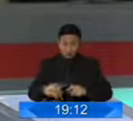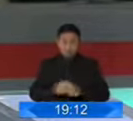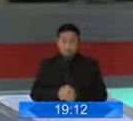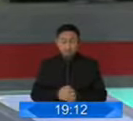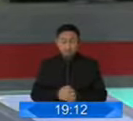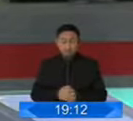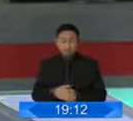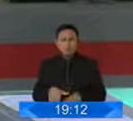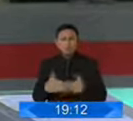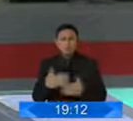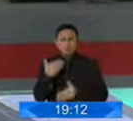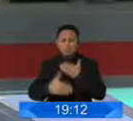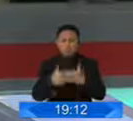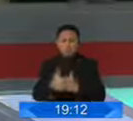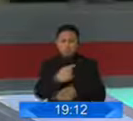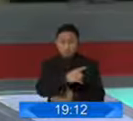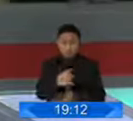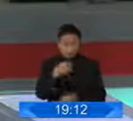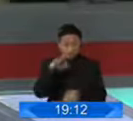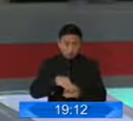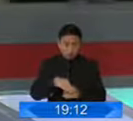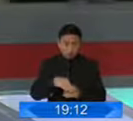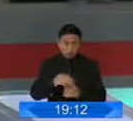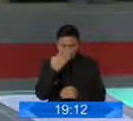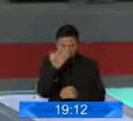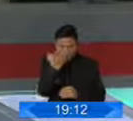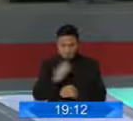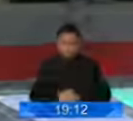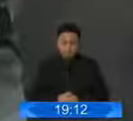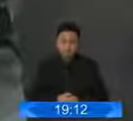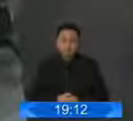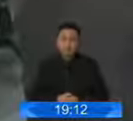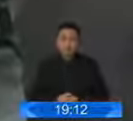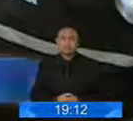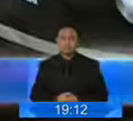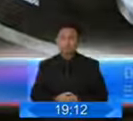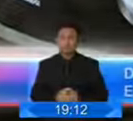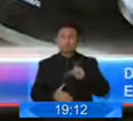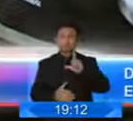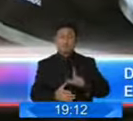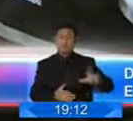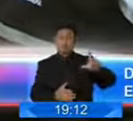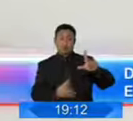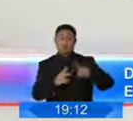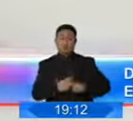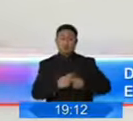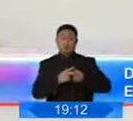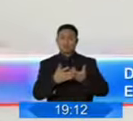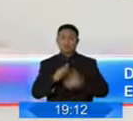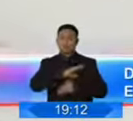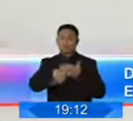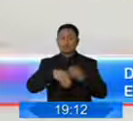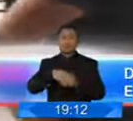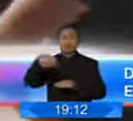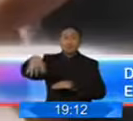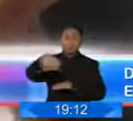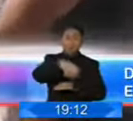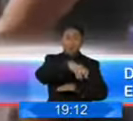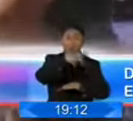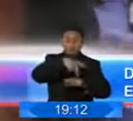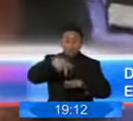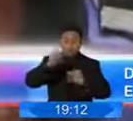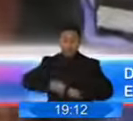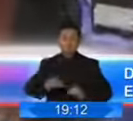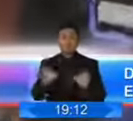elecciones. Conozca el proceso que debe seguir para obtener su documento. Este lunes inició el trámite en todas las delegaciones provinciales para